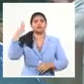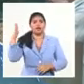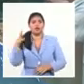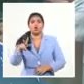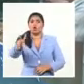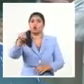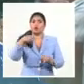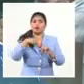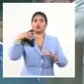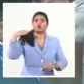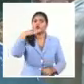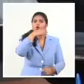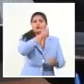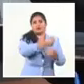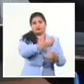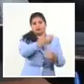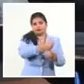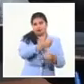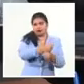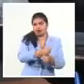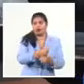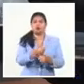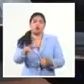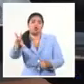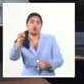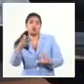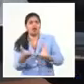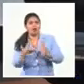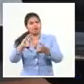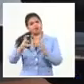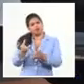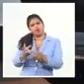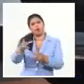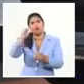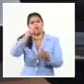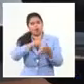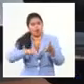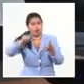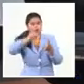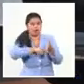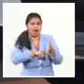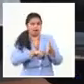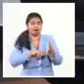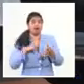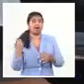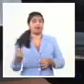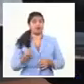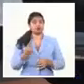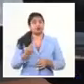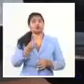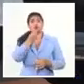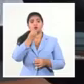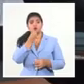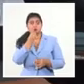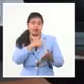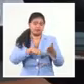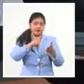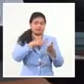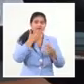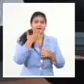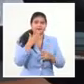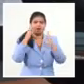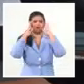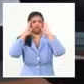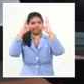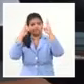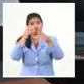generación. En nuevas tecnologías de generación. Que nos va a dar nuevas posibilidades de generación termoeléctrica, nuevas